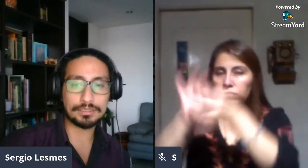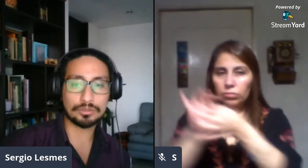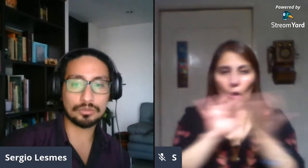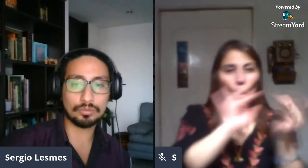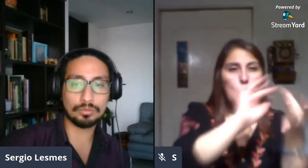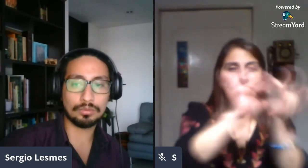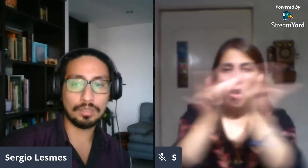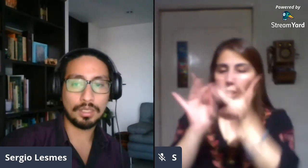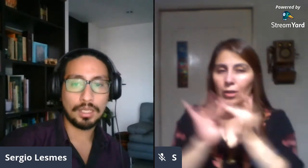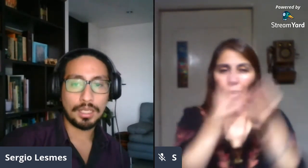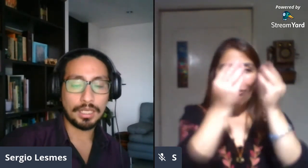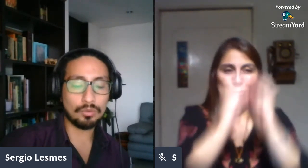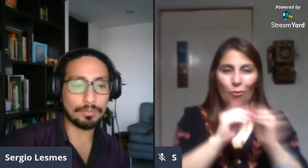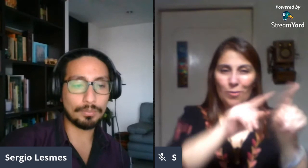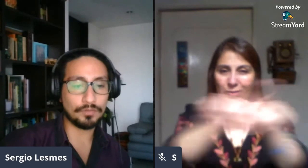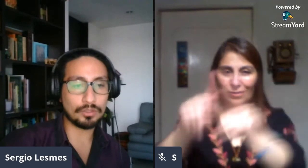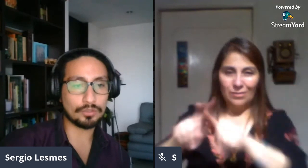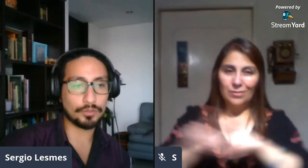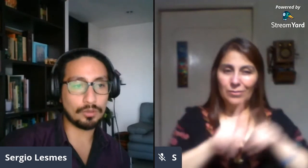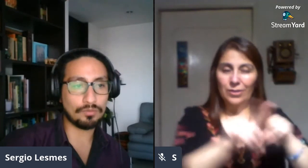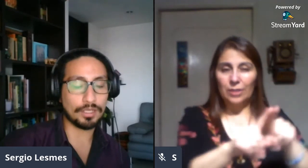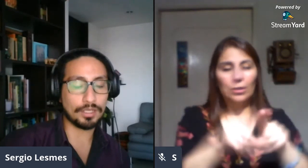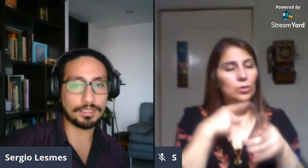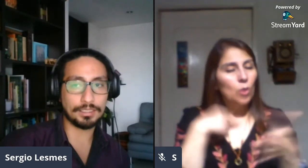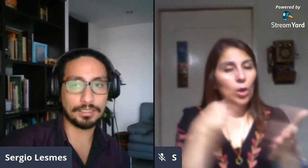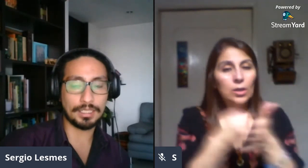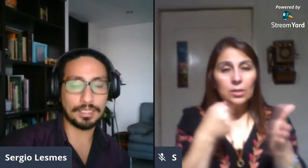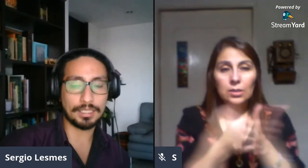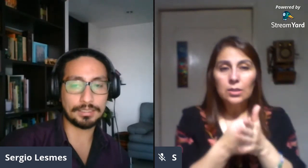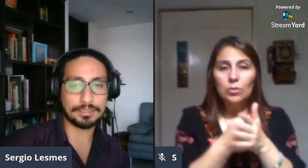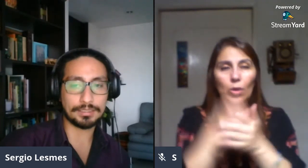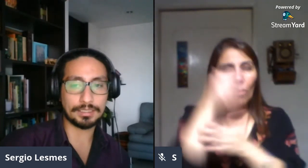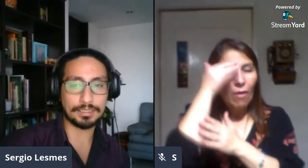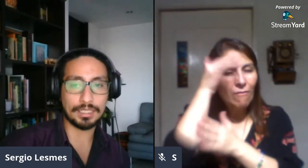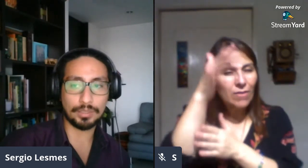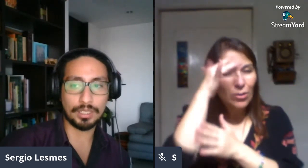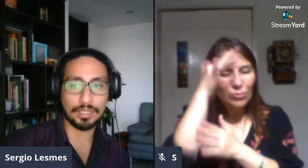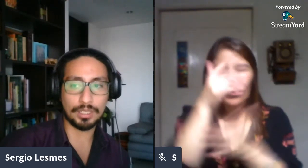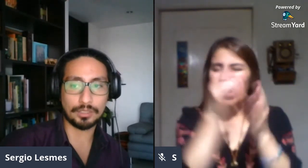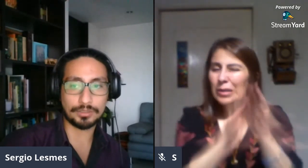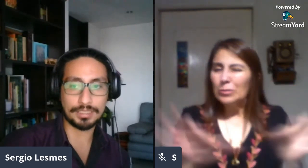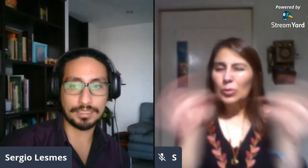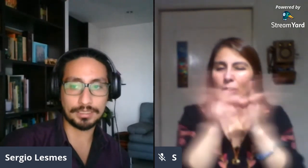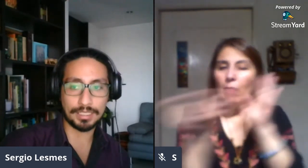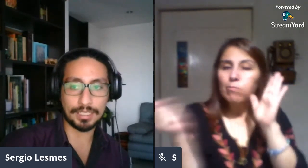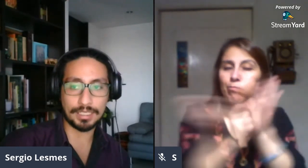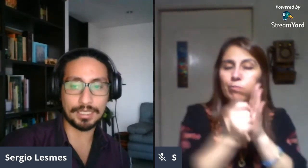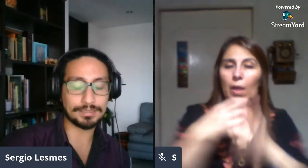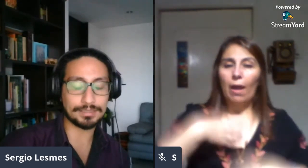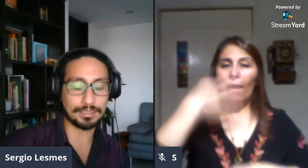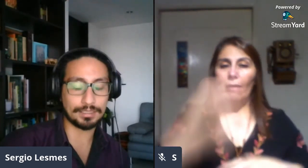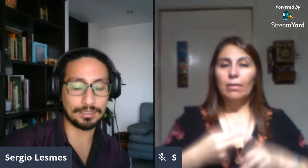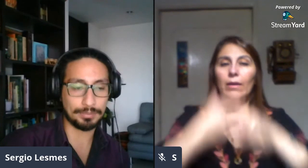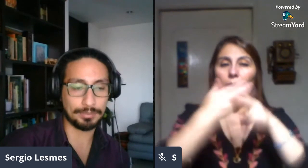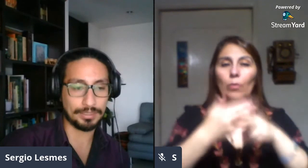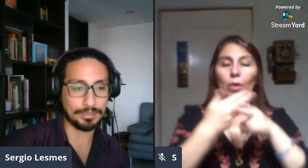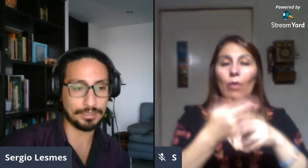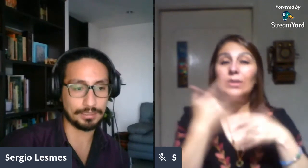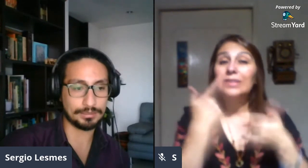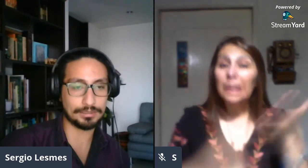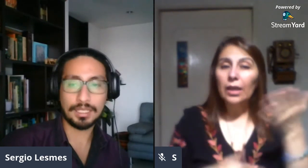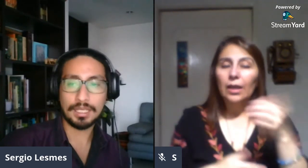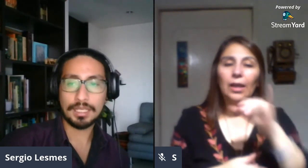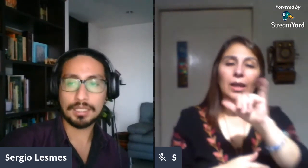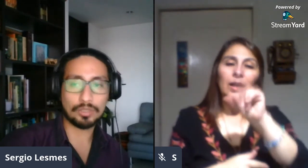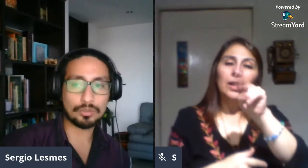creo que insisto en un componente filosófico fuerte que tiene la ética del cuidado, y es la idea de la interdependencia. Es decir, creo que es